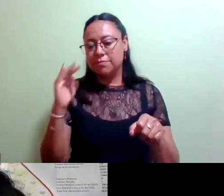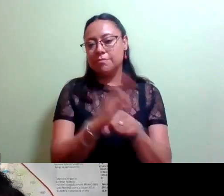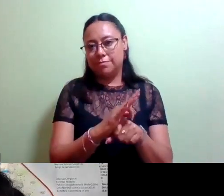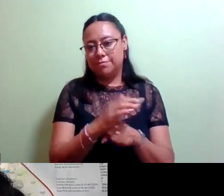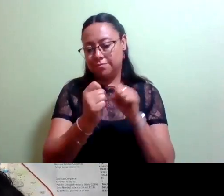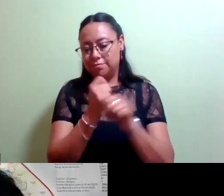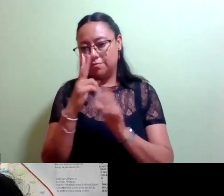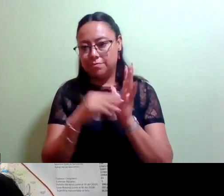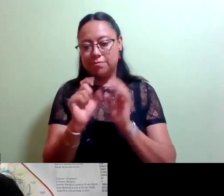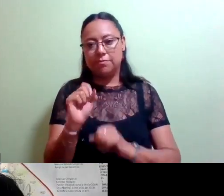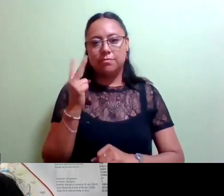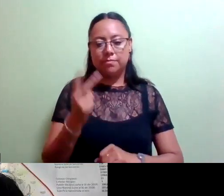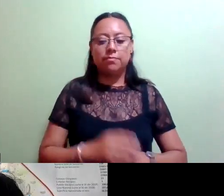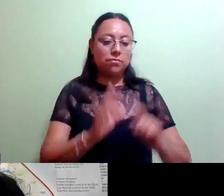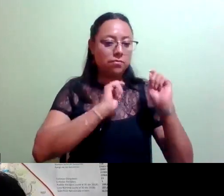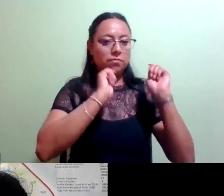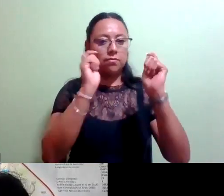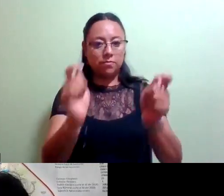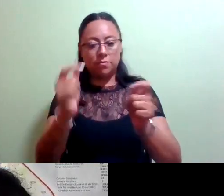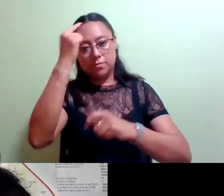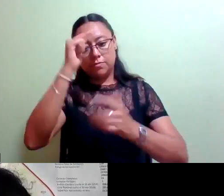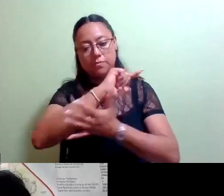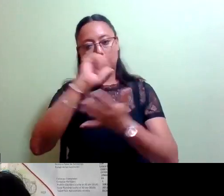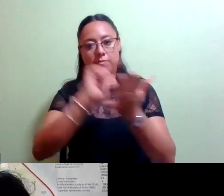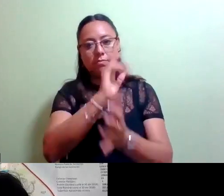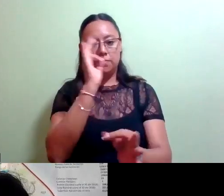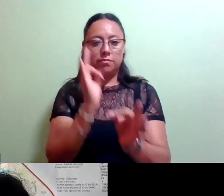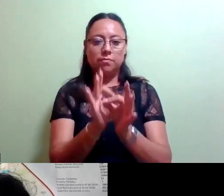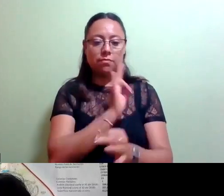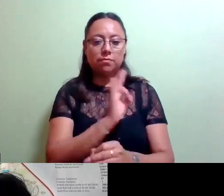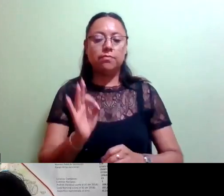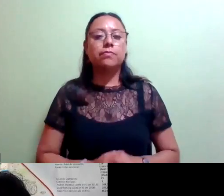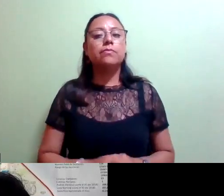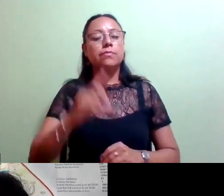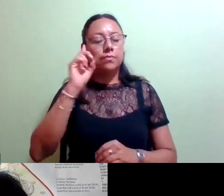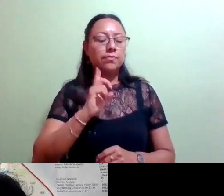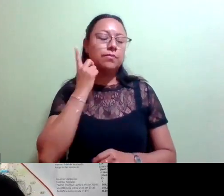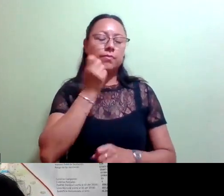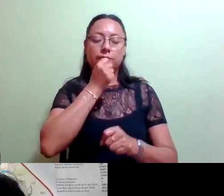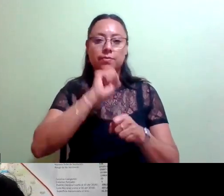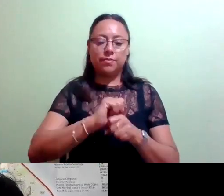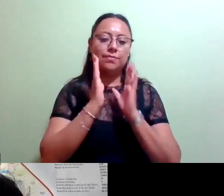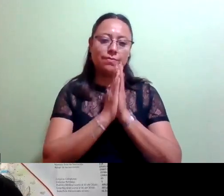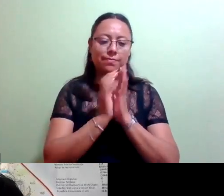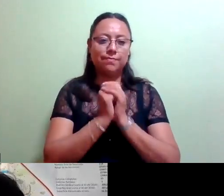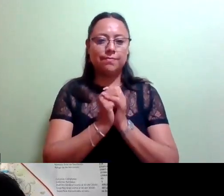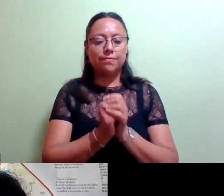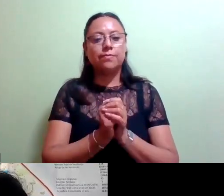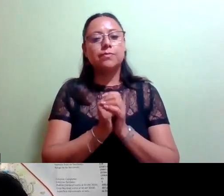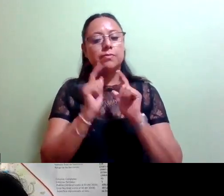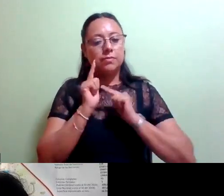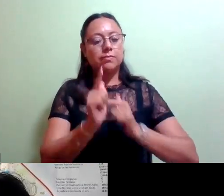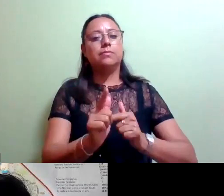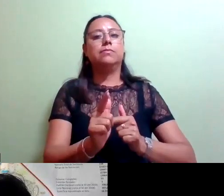2022. Túrnese para los efectos legales a que haya lugar. Diputada secretaria, ruego a usted proceda con